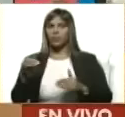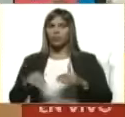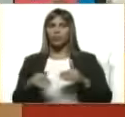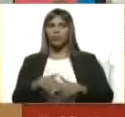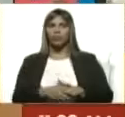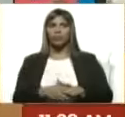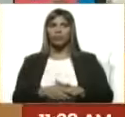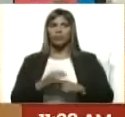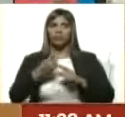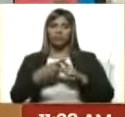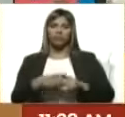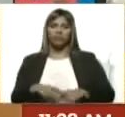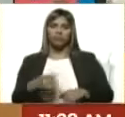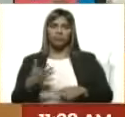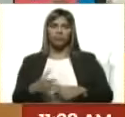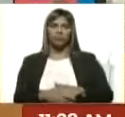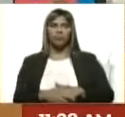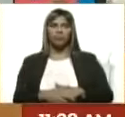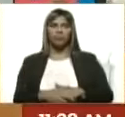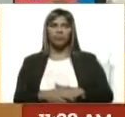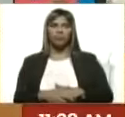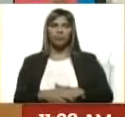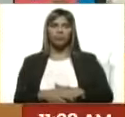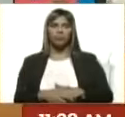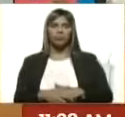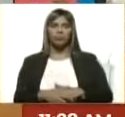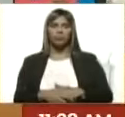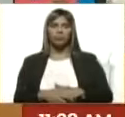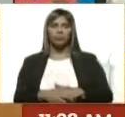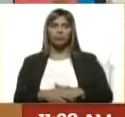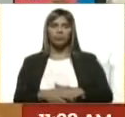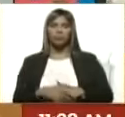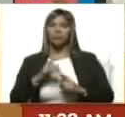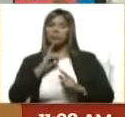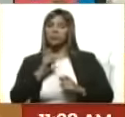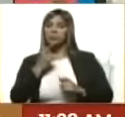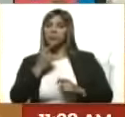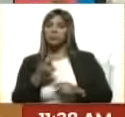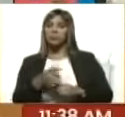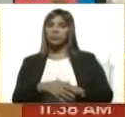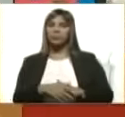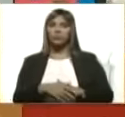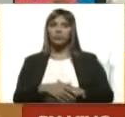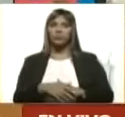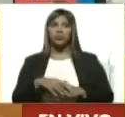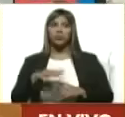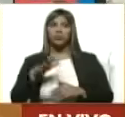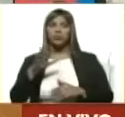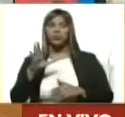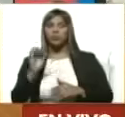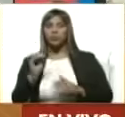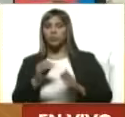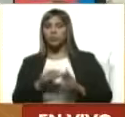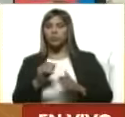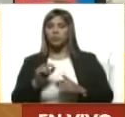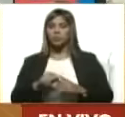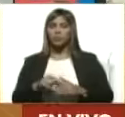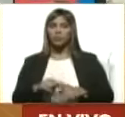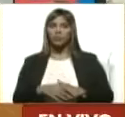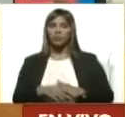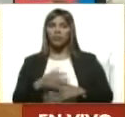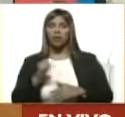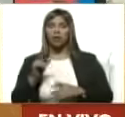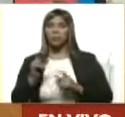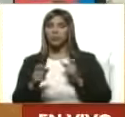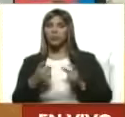votación. Sacaremos un promedio. Sacaremos un promedio. Los expertos dicen que en 50 mil segundos. Pero hay gente que